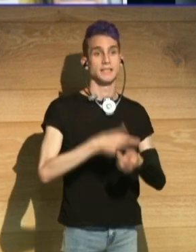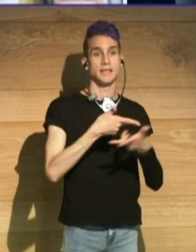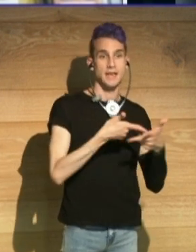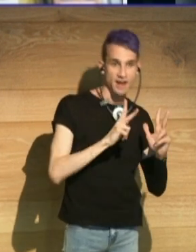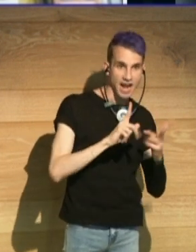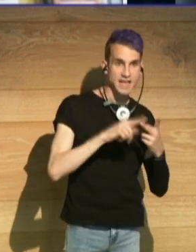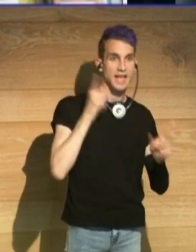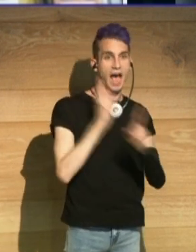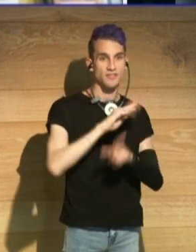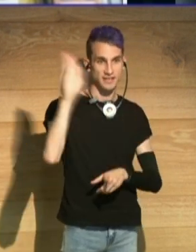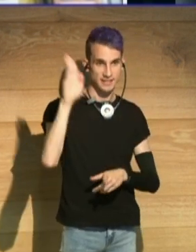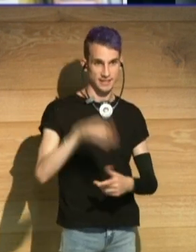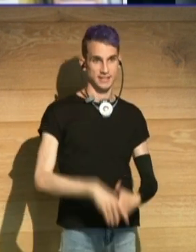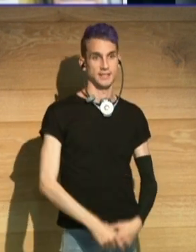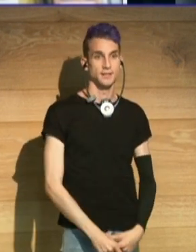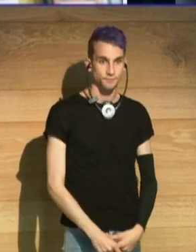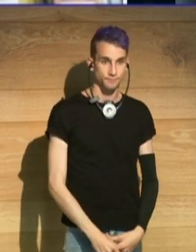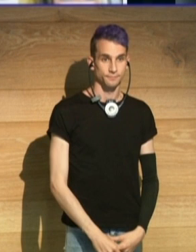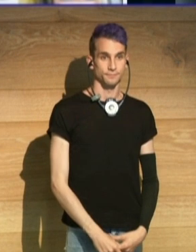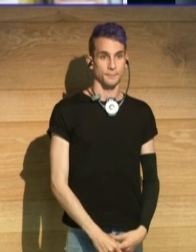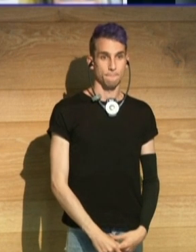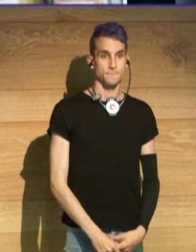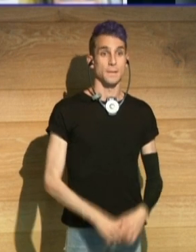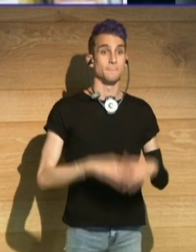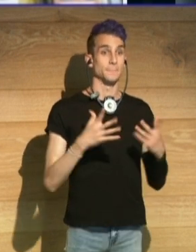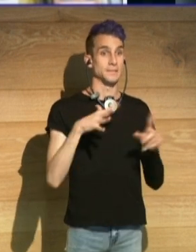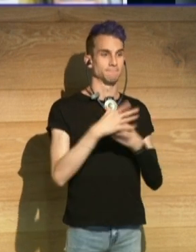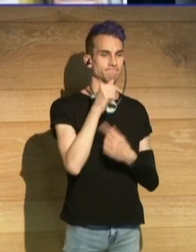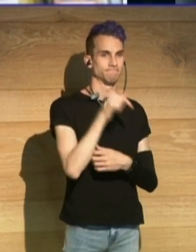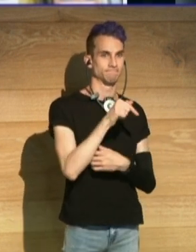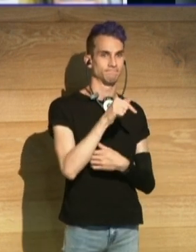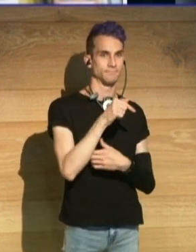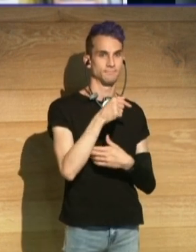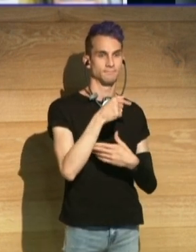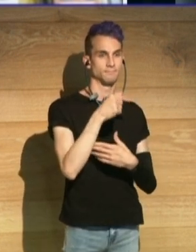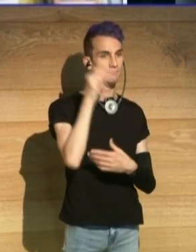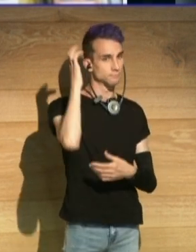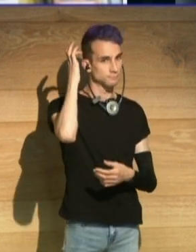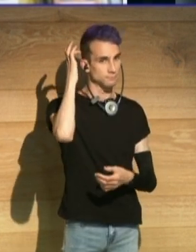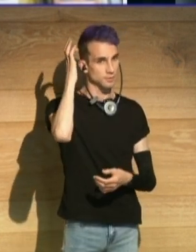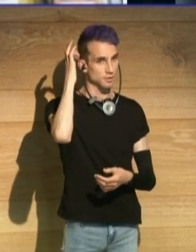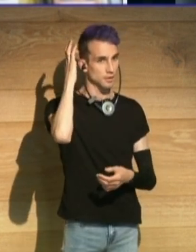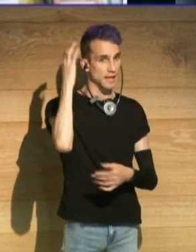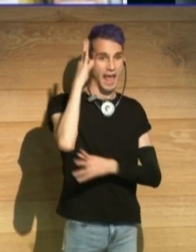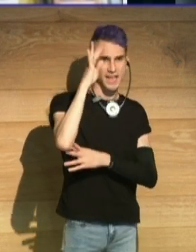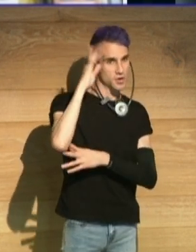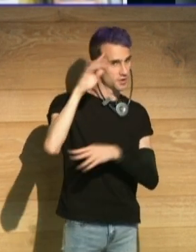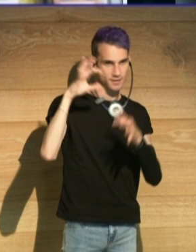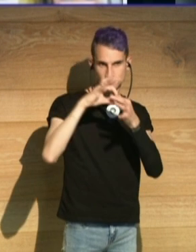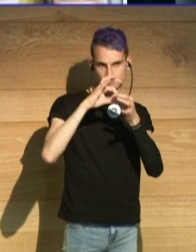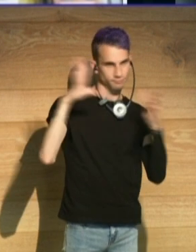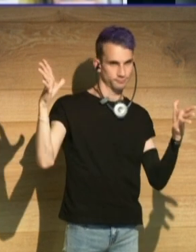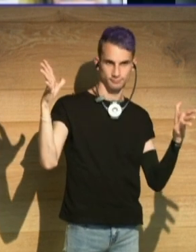liberales, antifascistas. Pero en este caso tenemos que abandonar cualquier filtro ideológico, cualquier